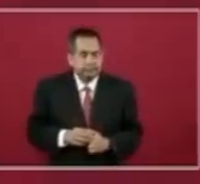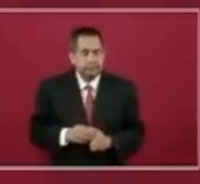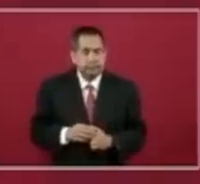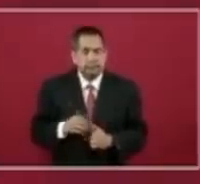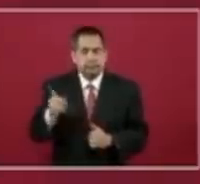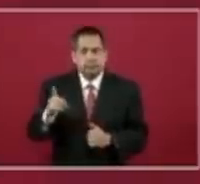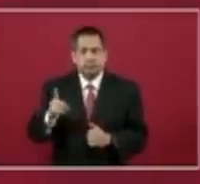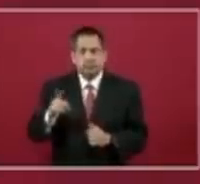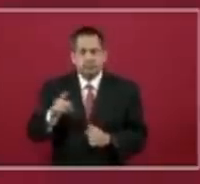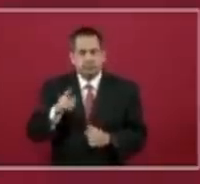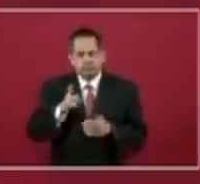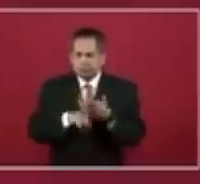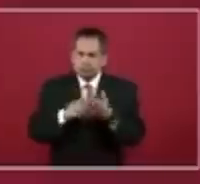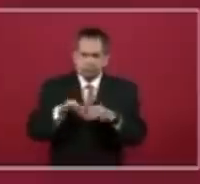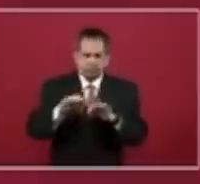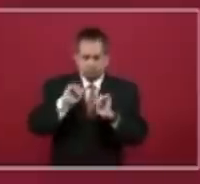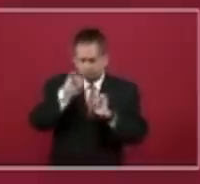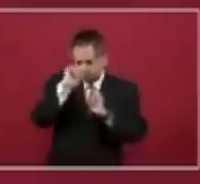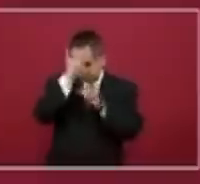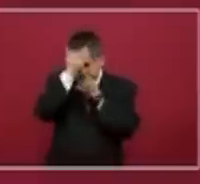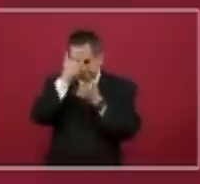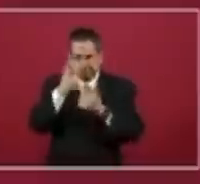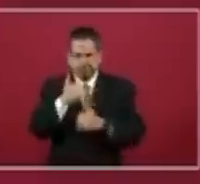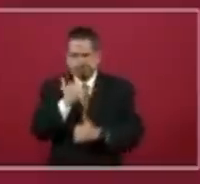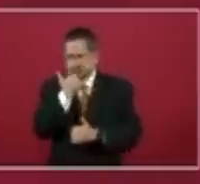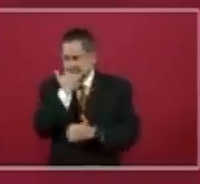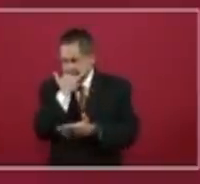el arrepentimiento, el perdón,